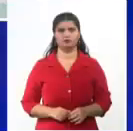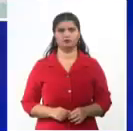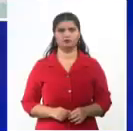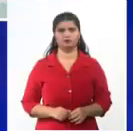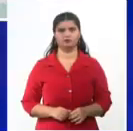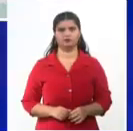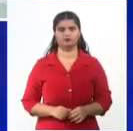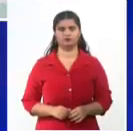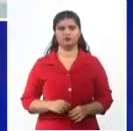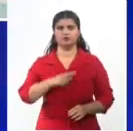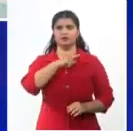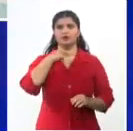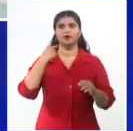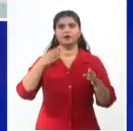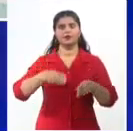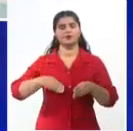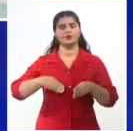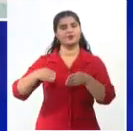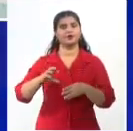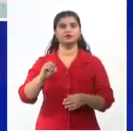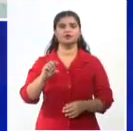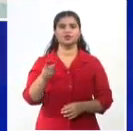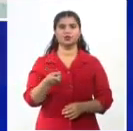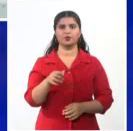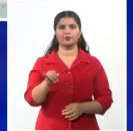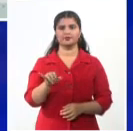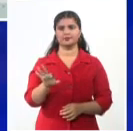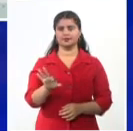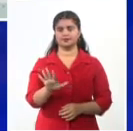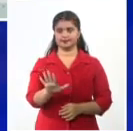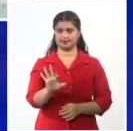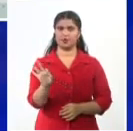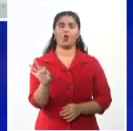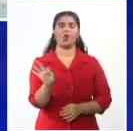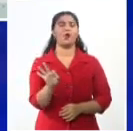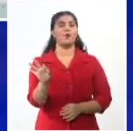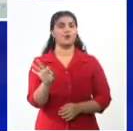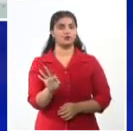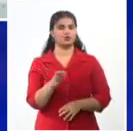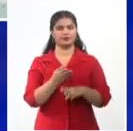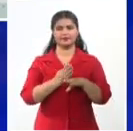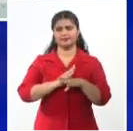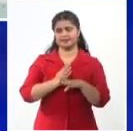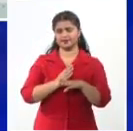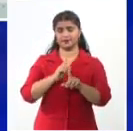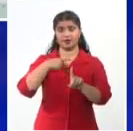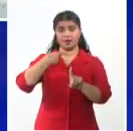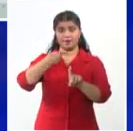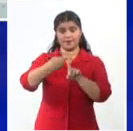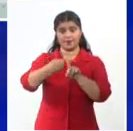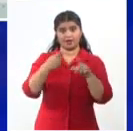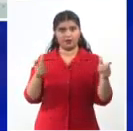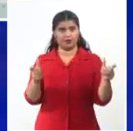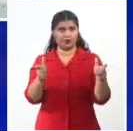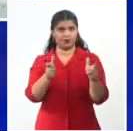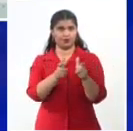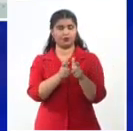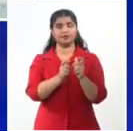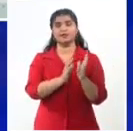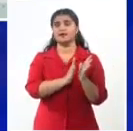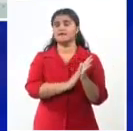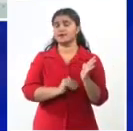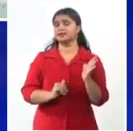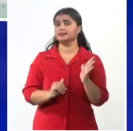0,65%. Podemos decir que es la letalidad más baja desde el mes de,